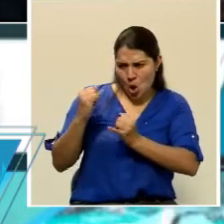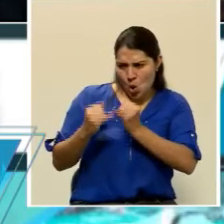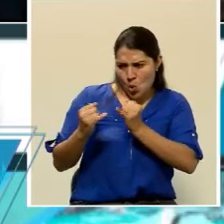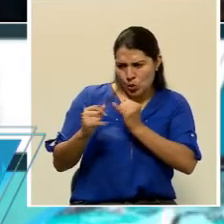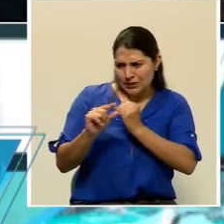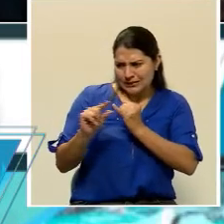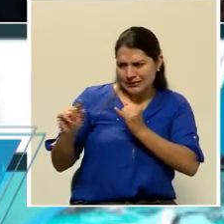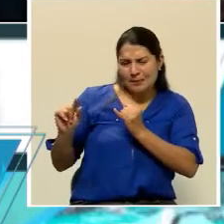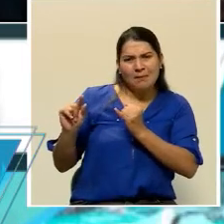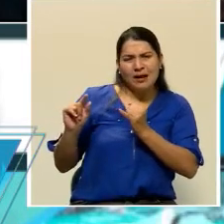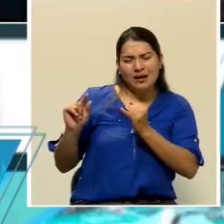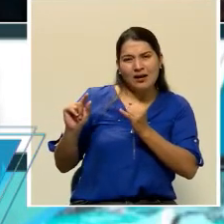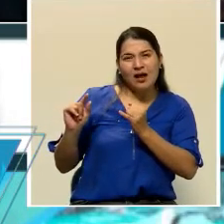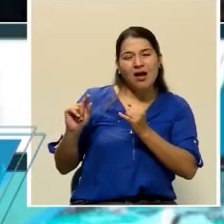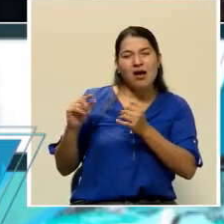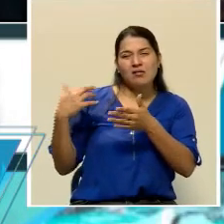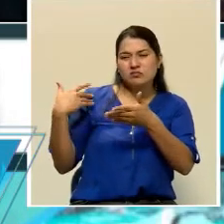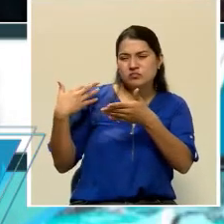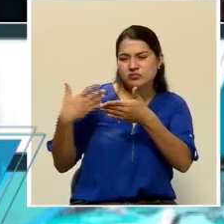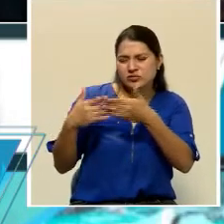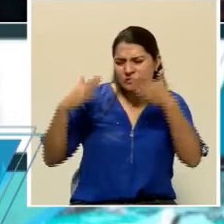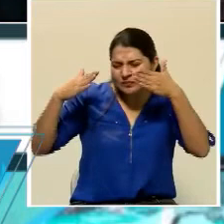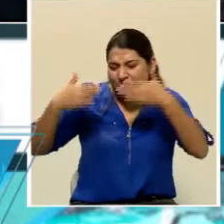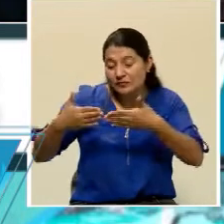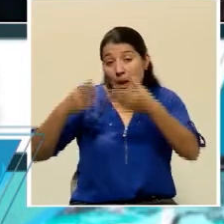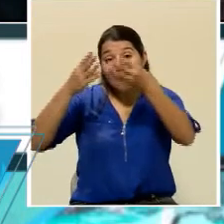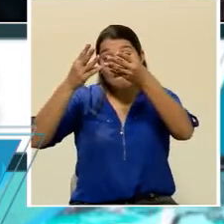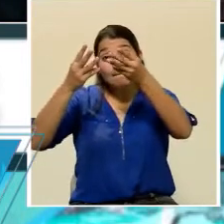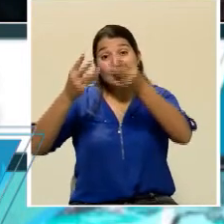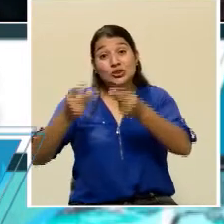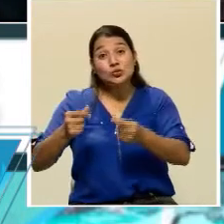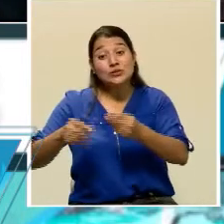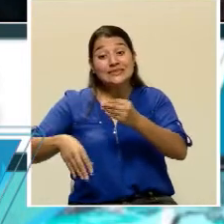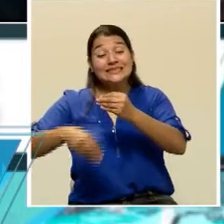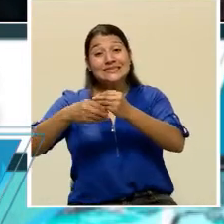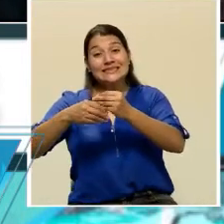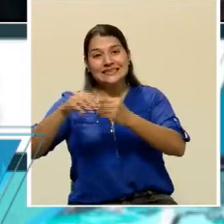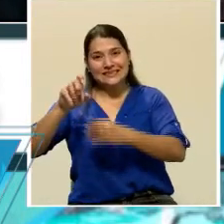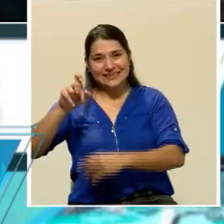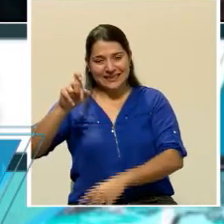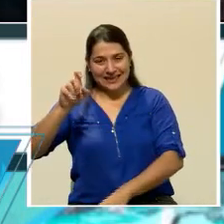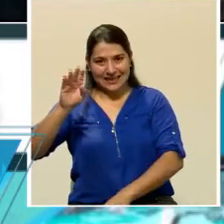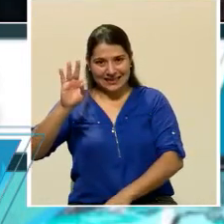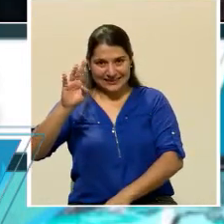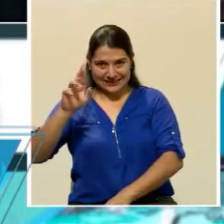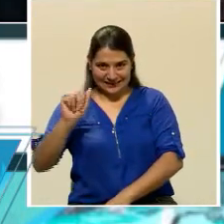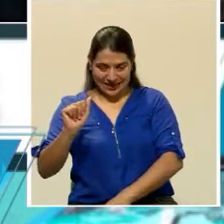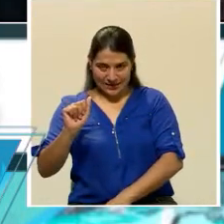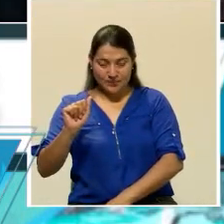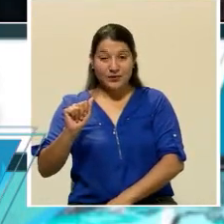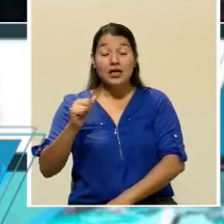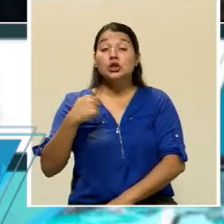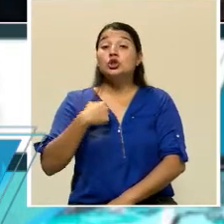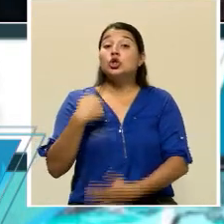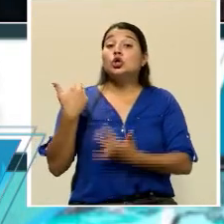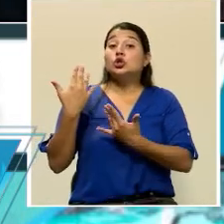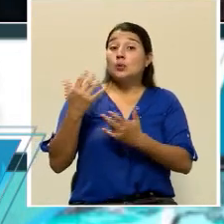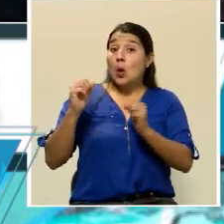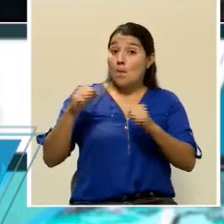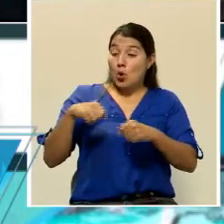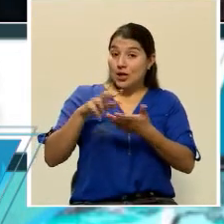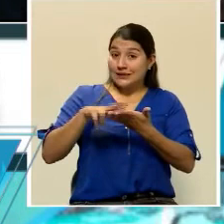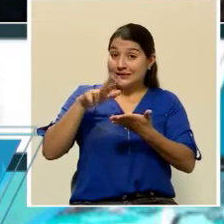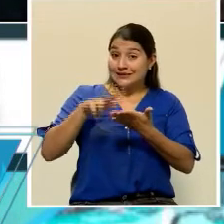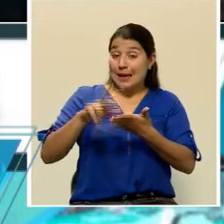énfasis especialmente en el presupuesto extraordinario de la República, que yo espero que se apruebe en